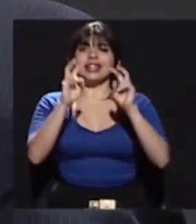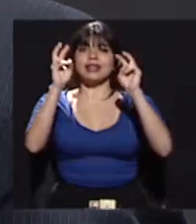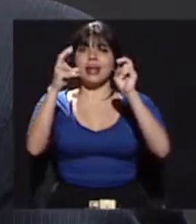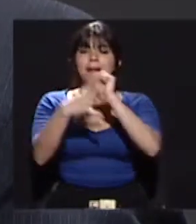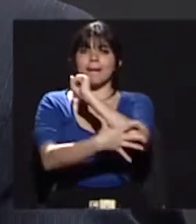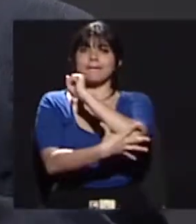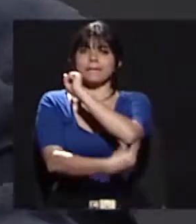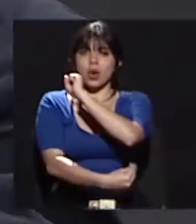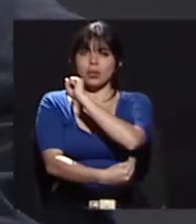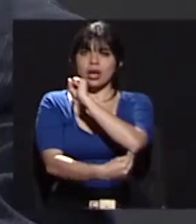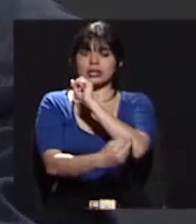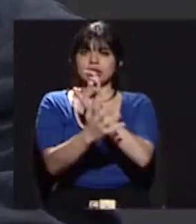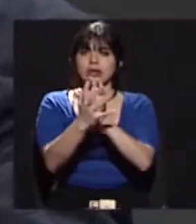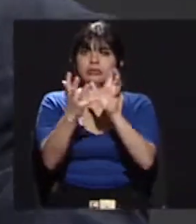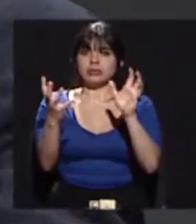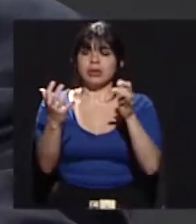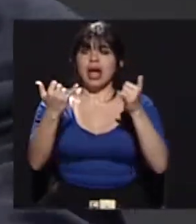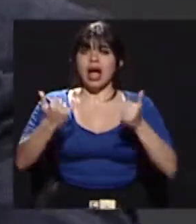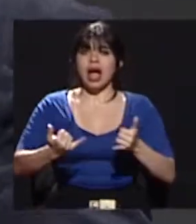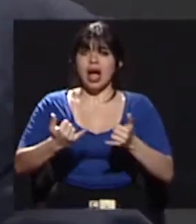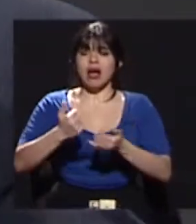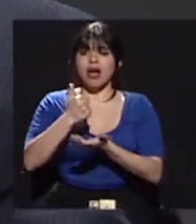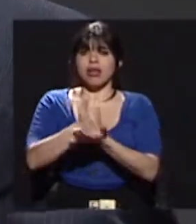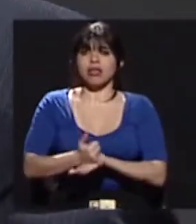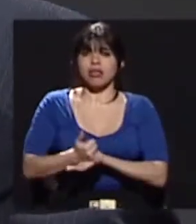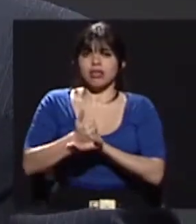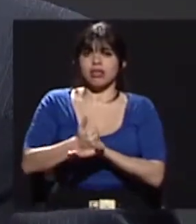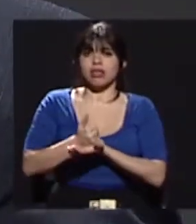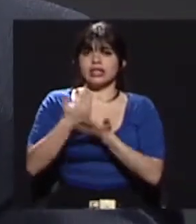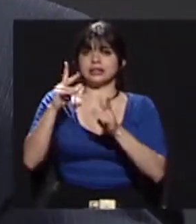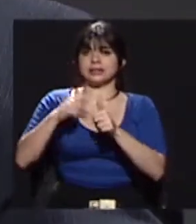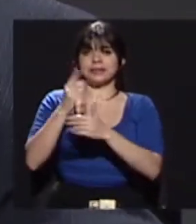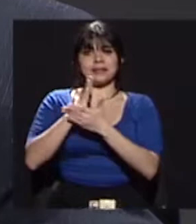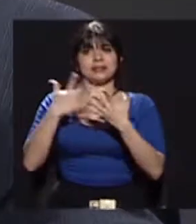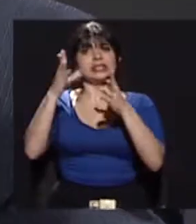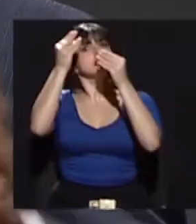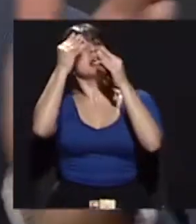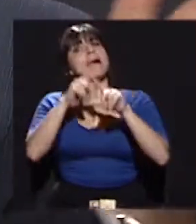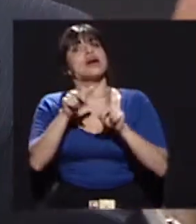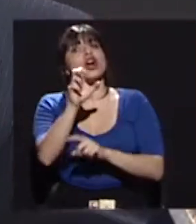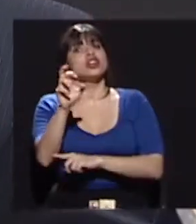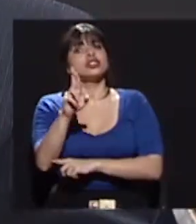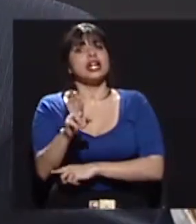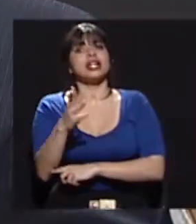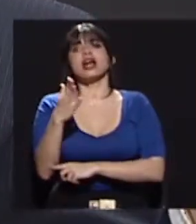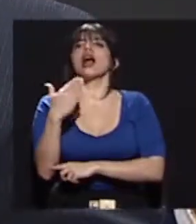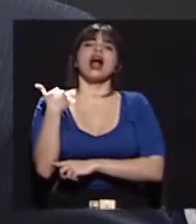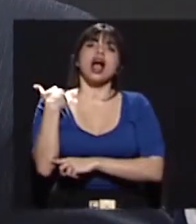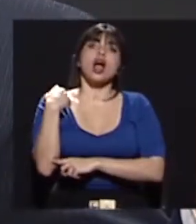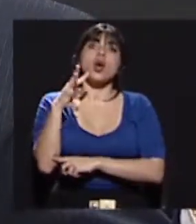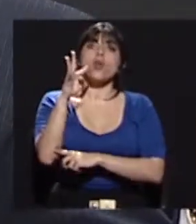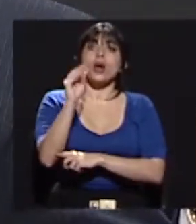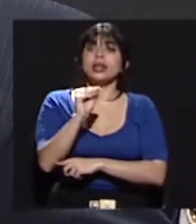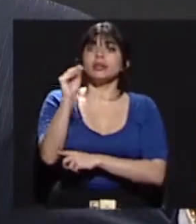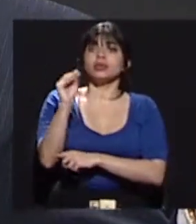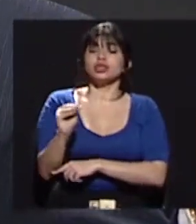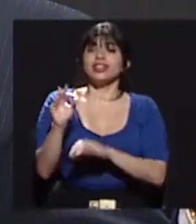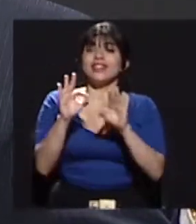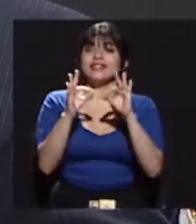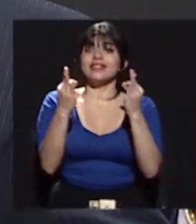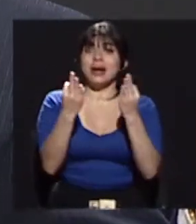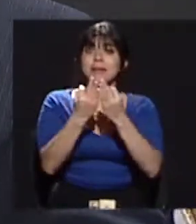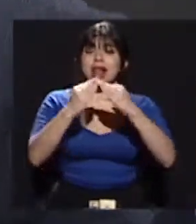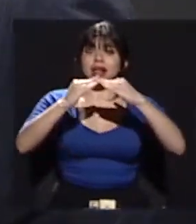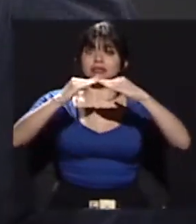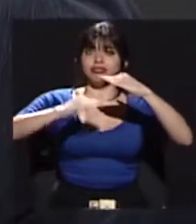pobreza ahora estamos estancados lo dijimos en el primer segmento pero pero costa rica tuvo 40 por ciento de familias por